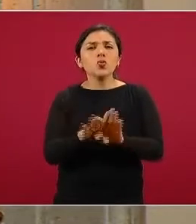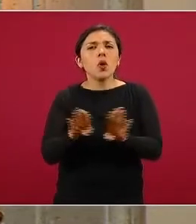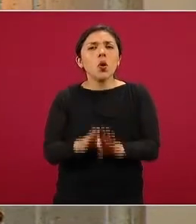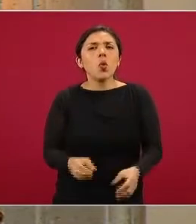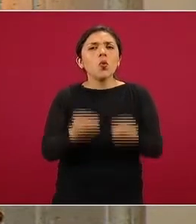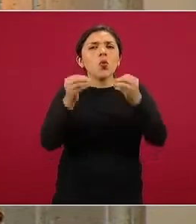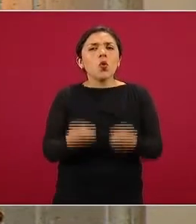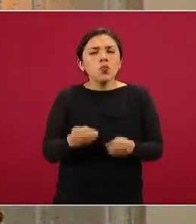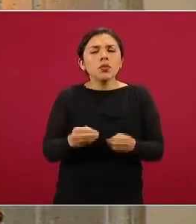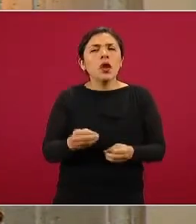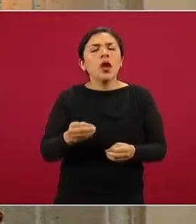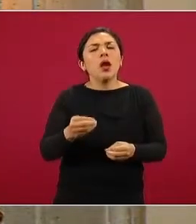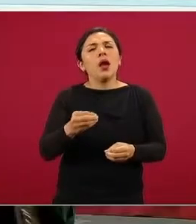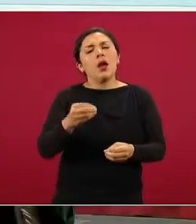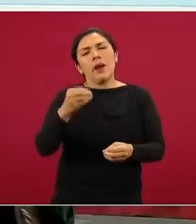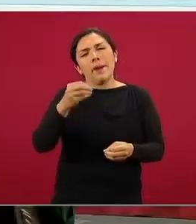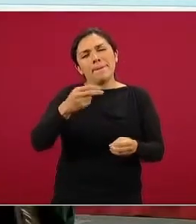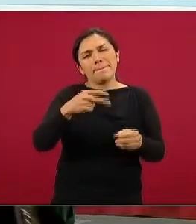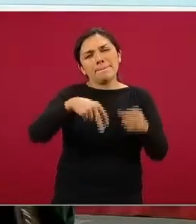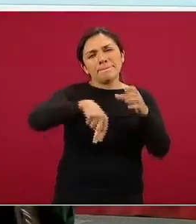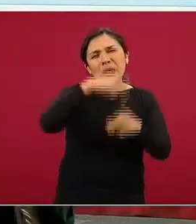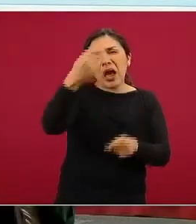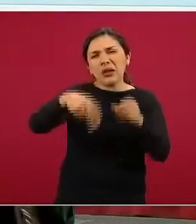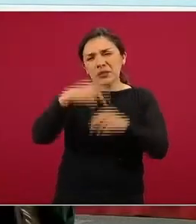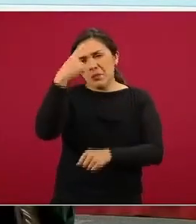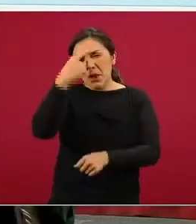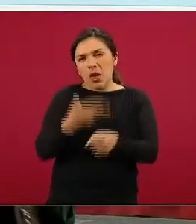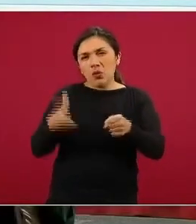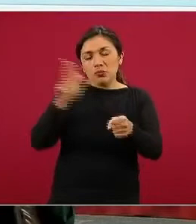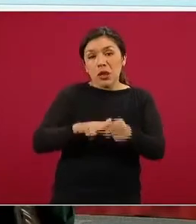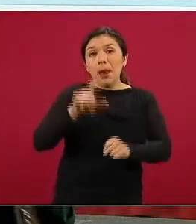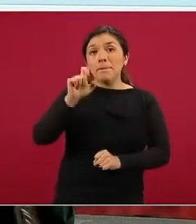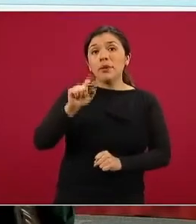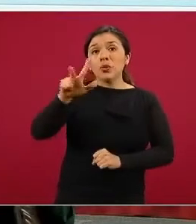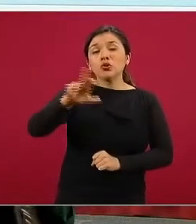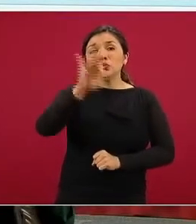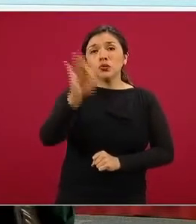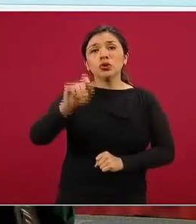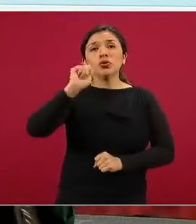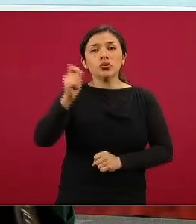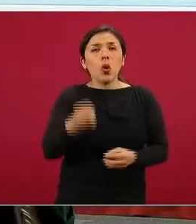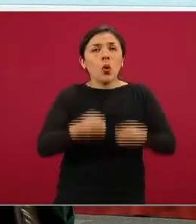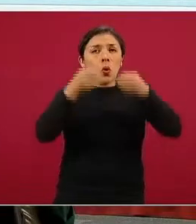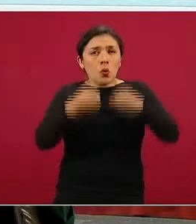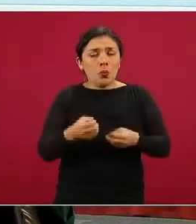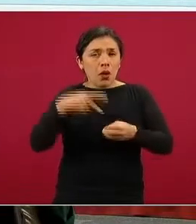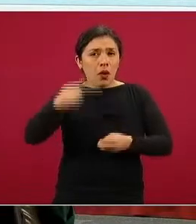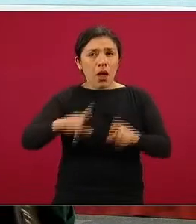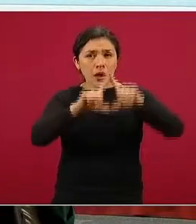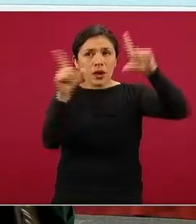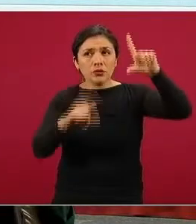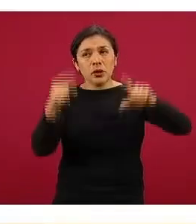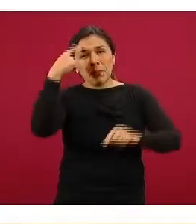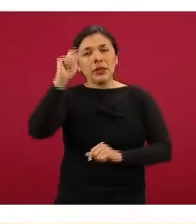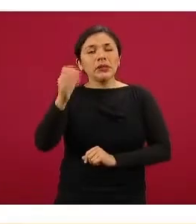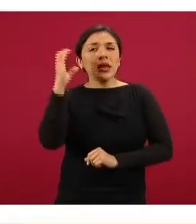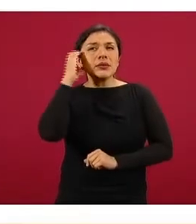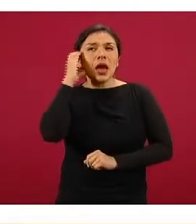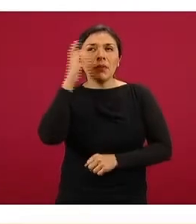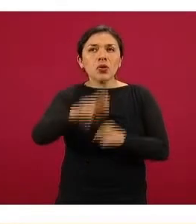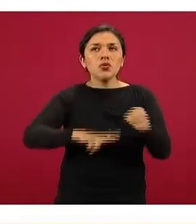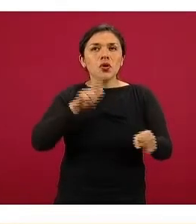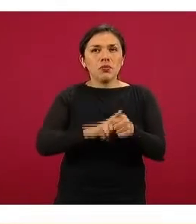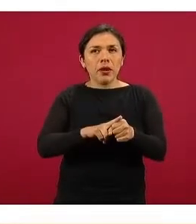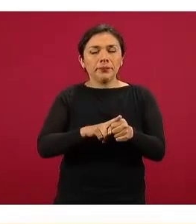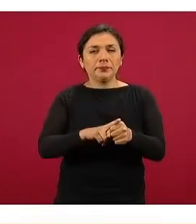y disponibilidad hospitalaria. 28% de ocupación a nivel nacional para camas generales, lo